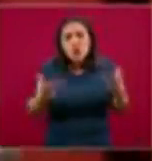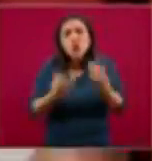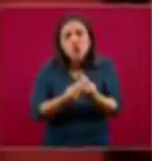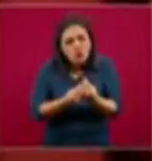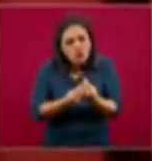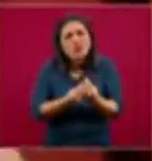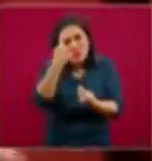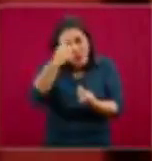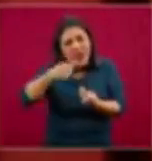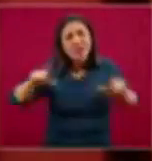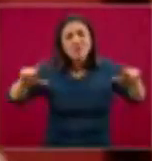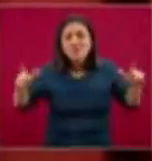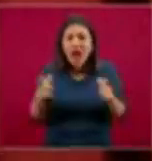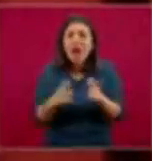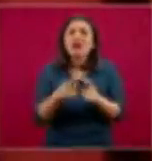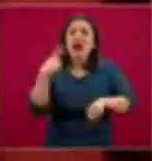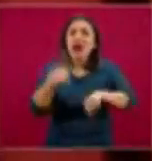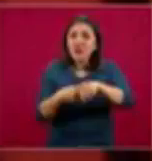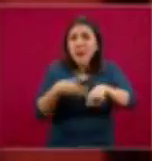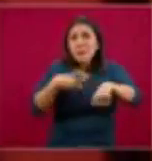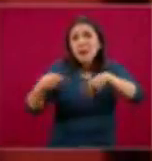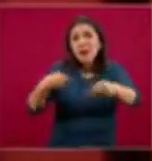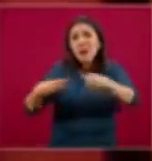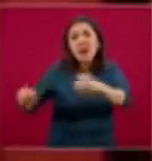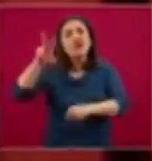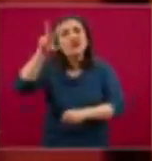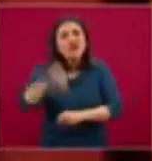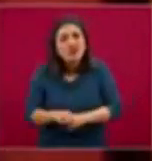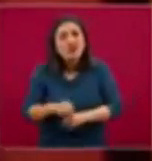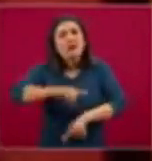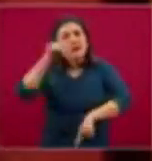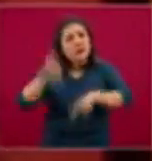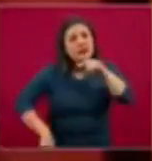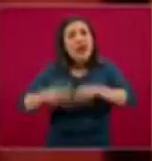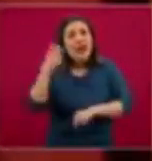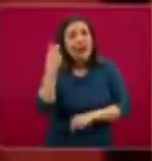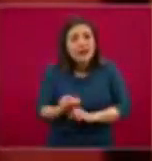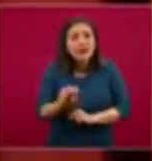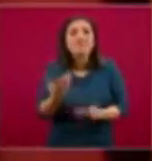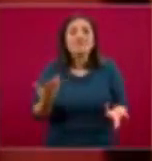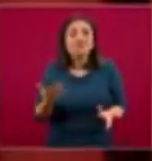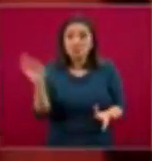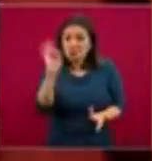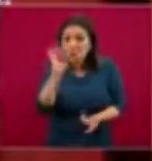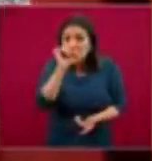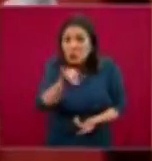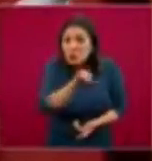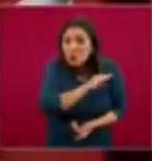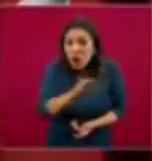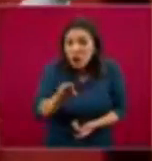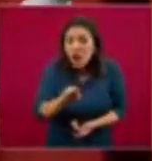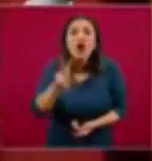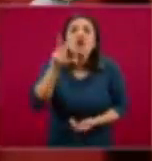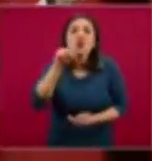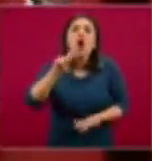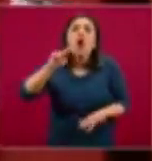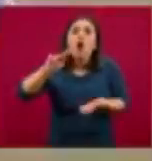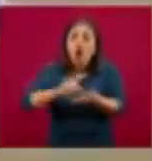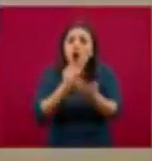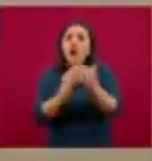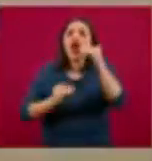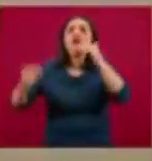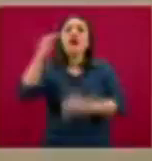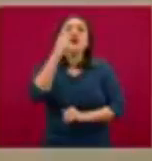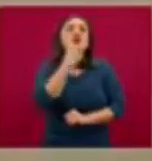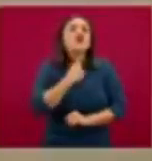para reducir la velocidad de crecimiento y, si se puede, no llegar al nivel rojo